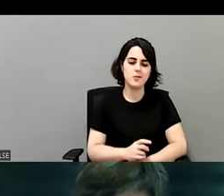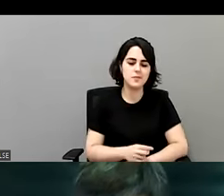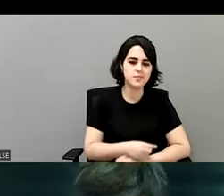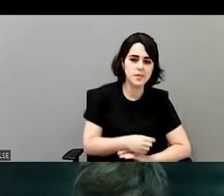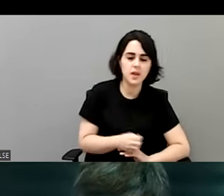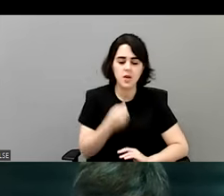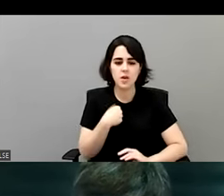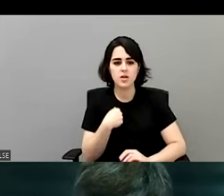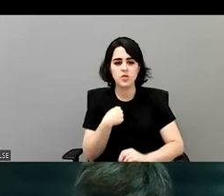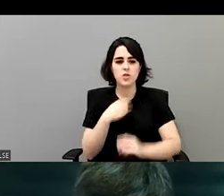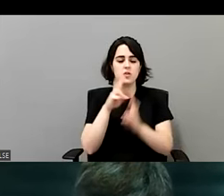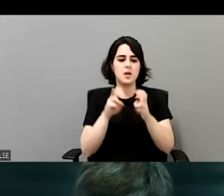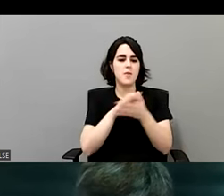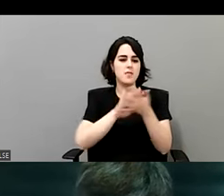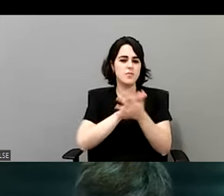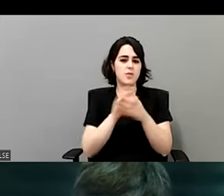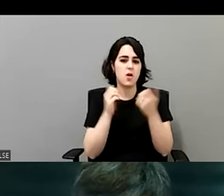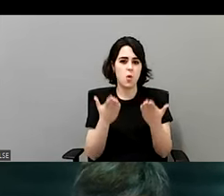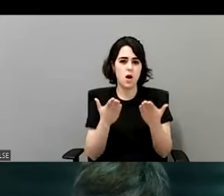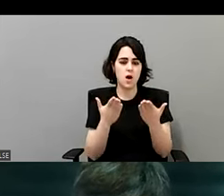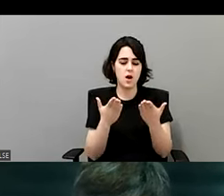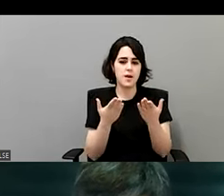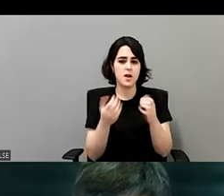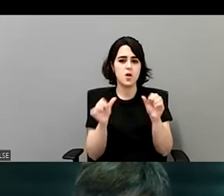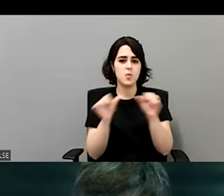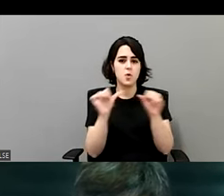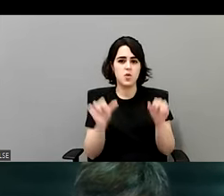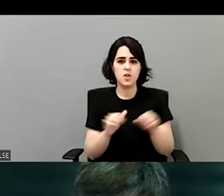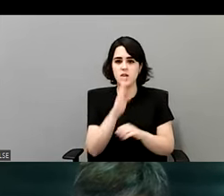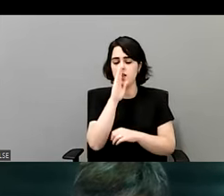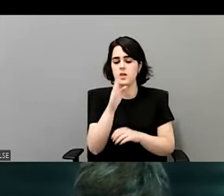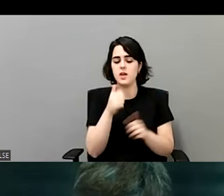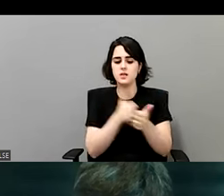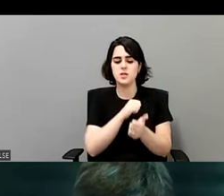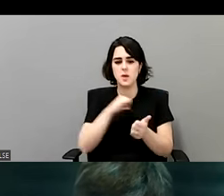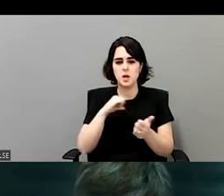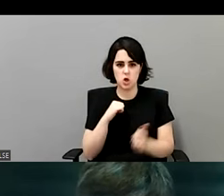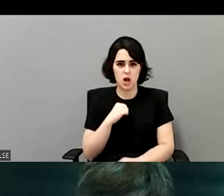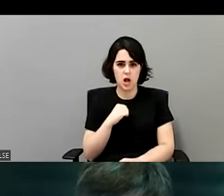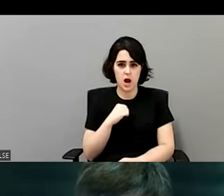Bueno, yo voy a hablar sobre la modalidad directa de la asistencia personal.